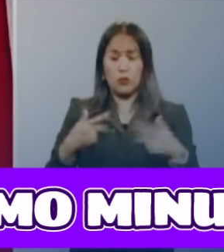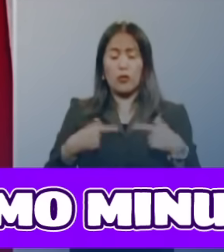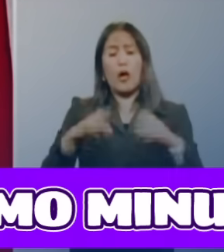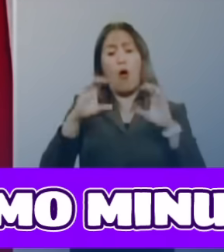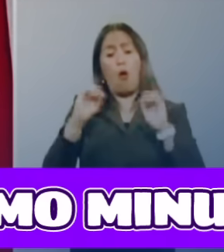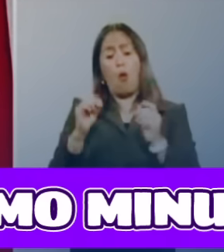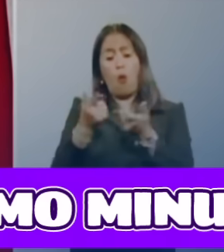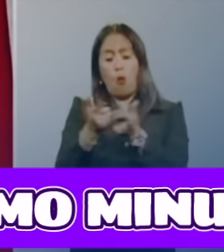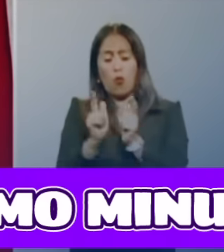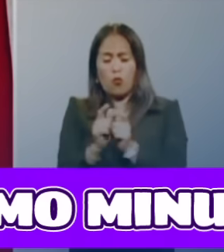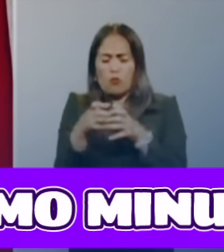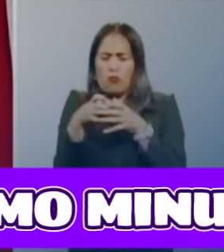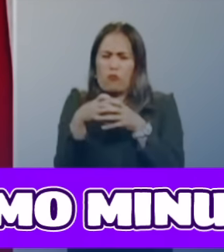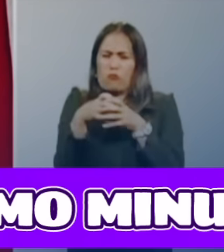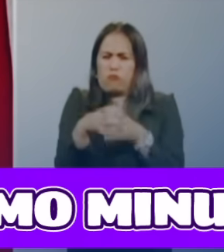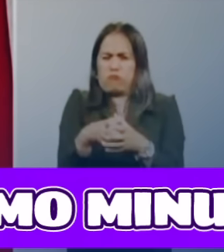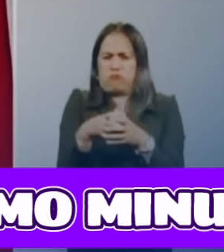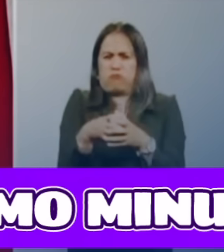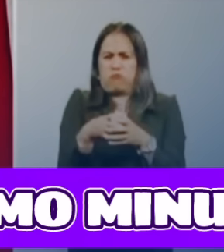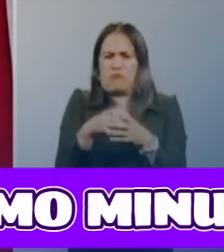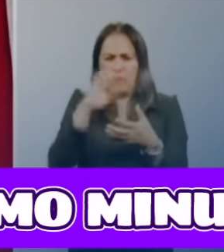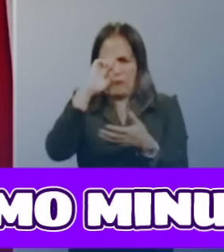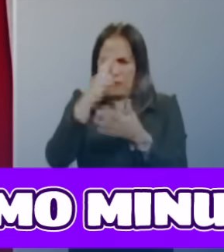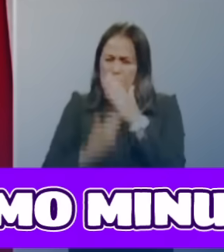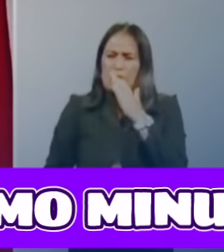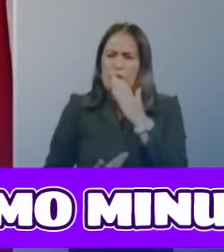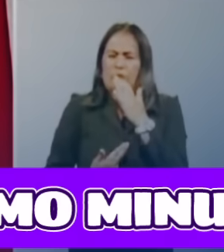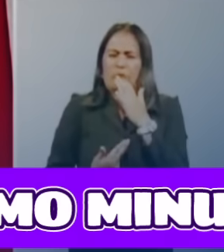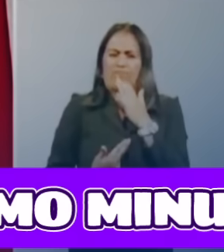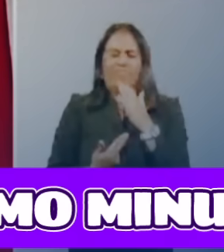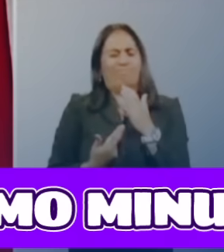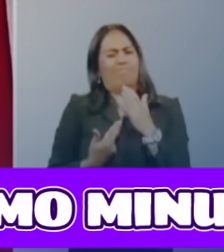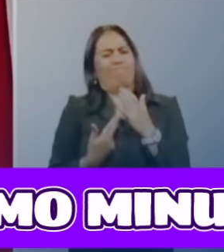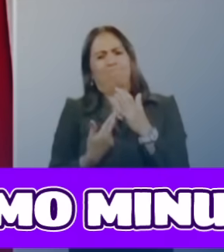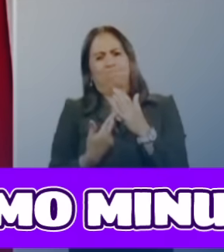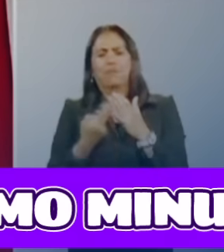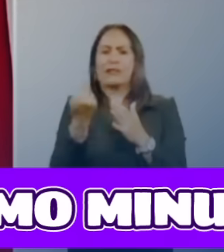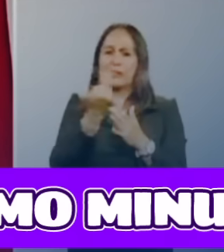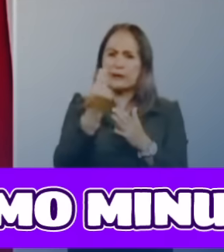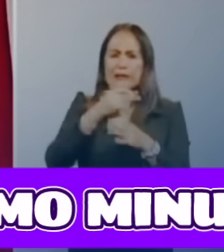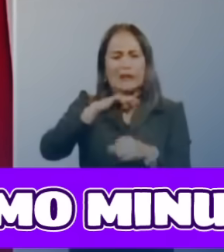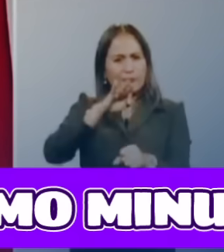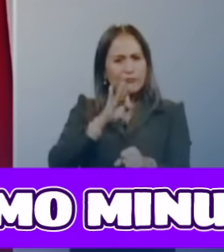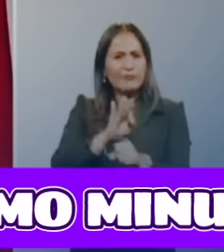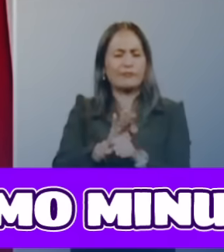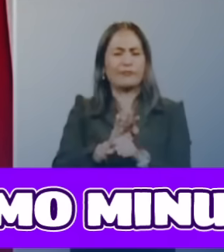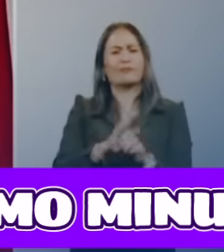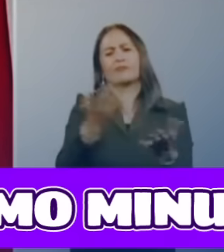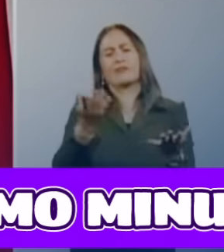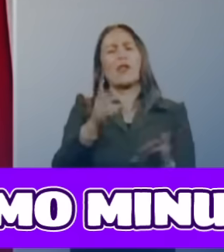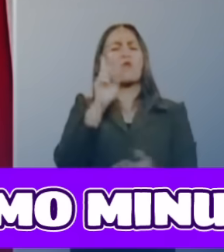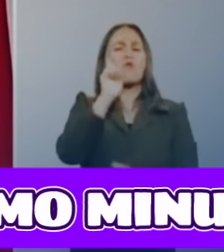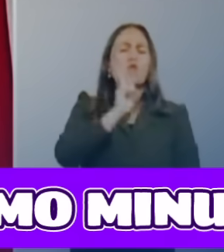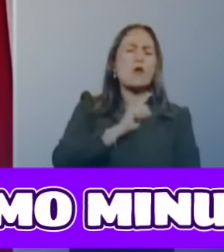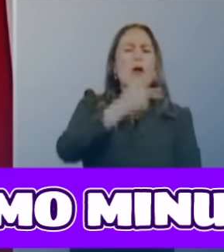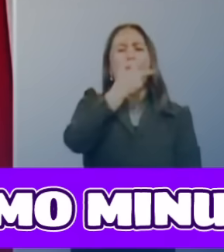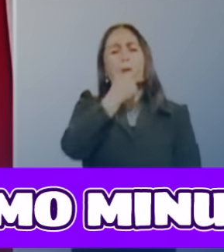más vulnerables. Señoras y señores, todas las